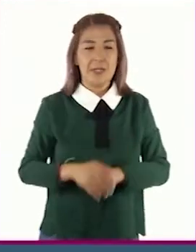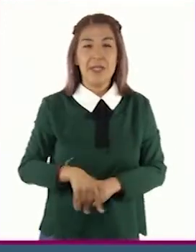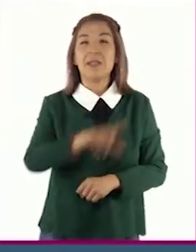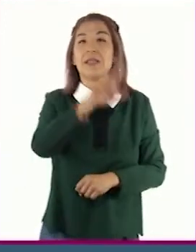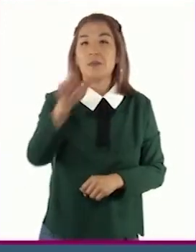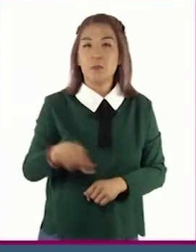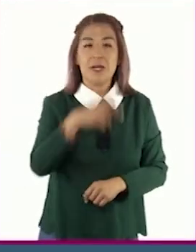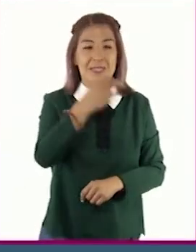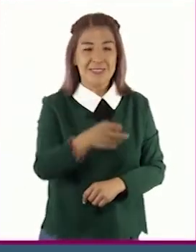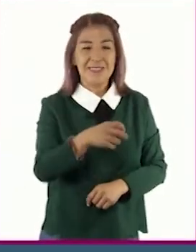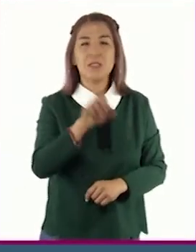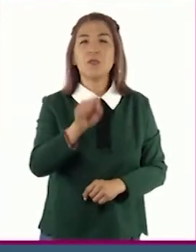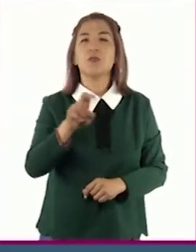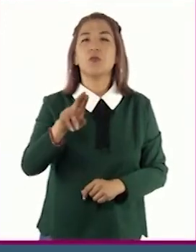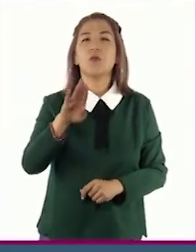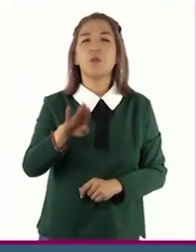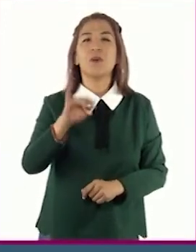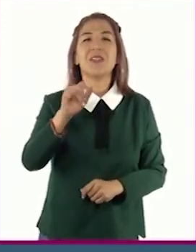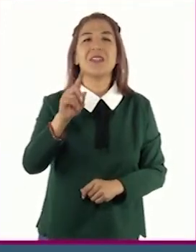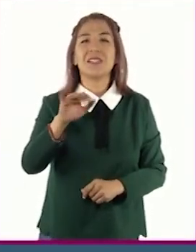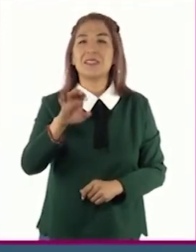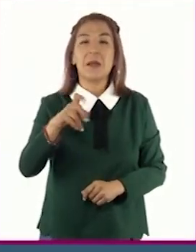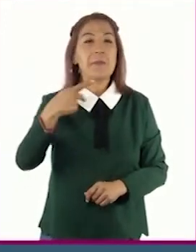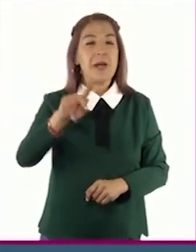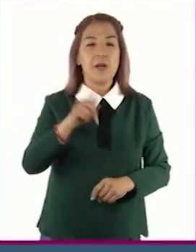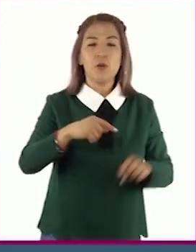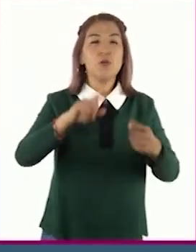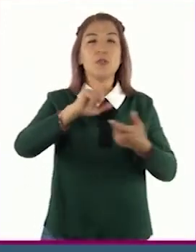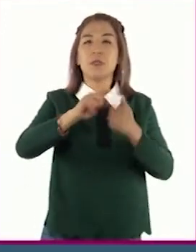Intercambiamos estos subíndices, pero sin el signo.